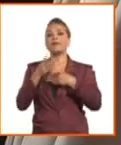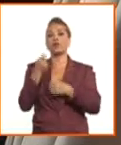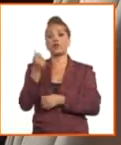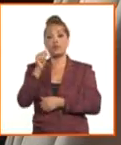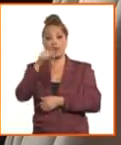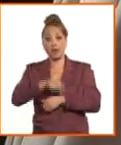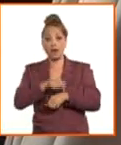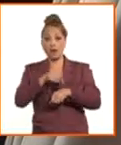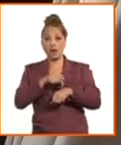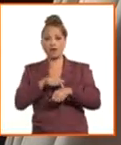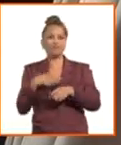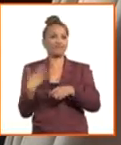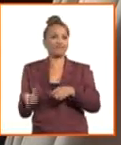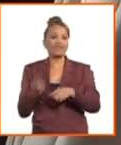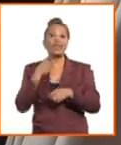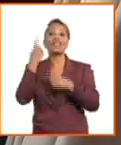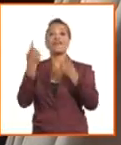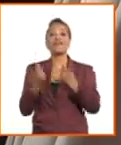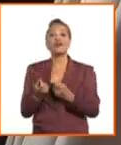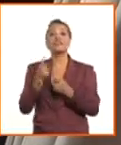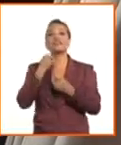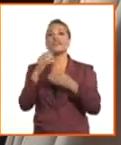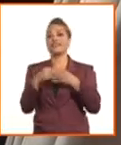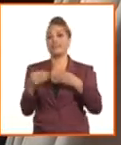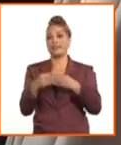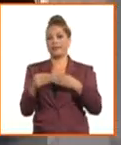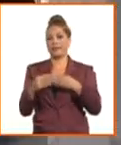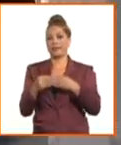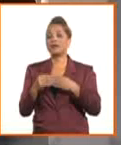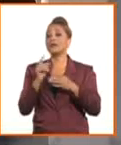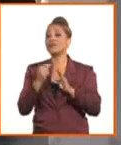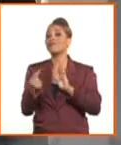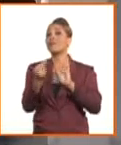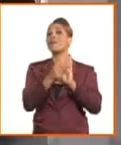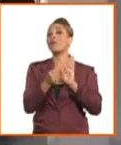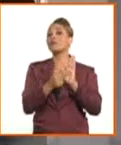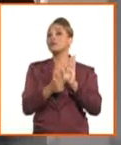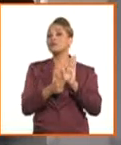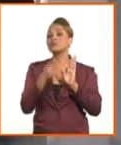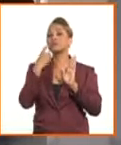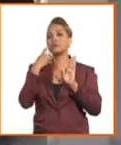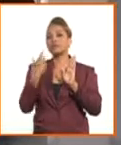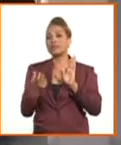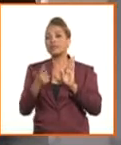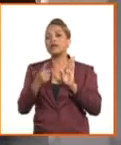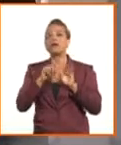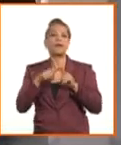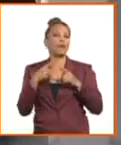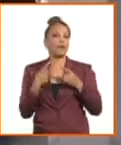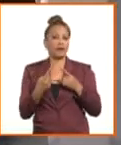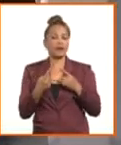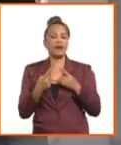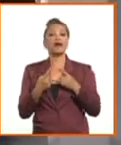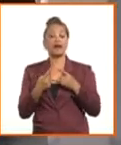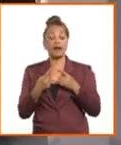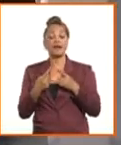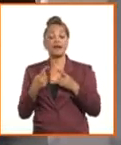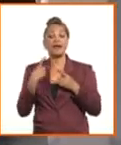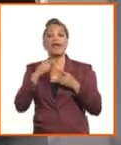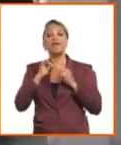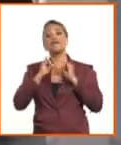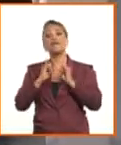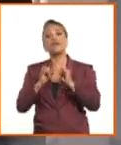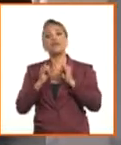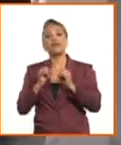era la falta de divisas. Claro, ese es un punto importante. ¿Por qué? Porque como hemos venido informando, la economía de manera